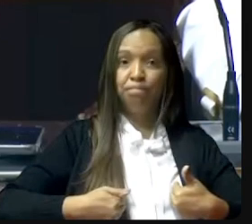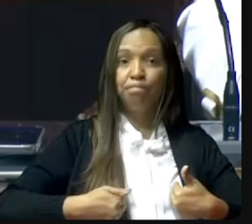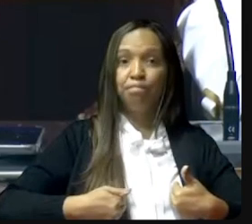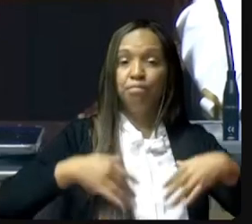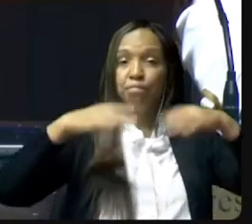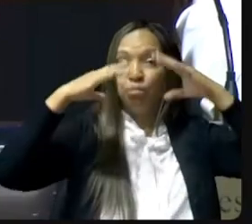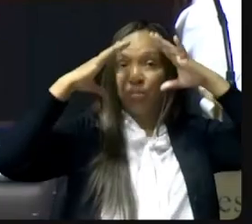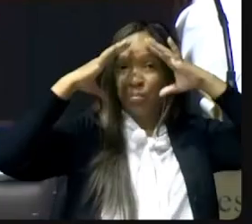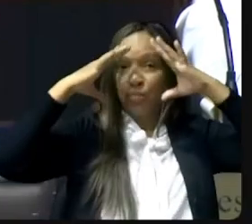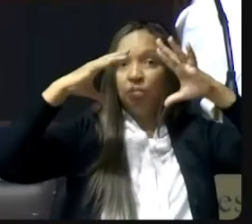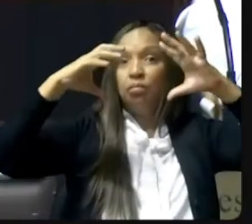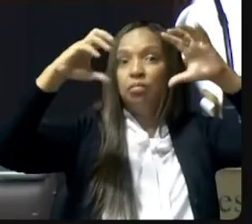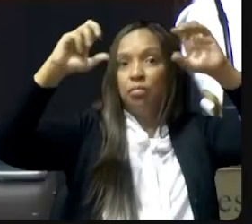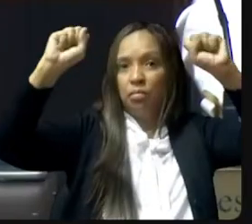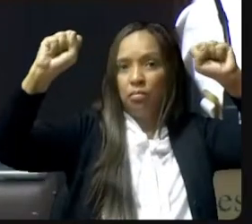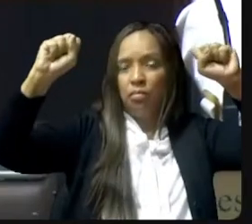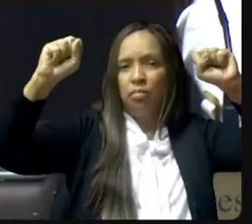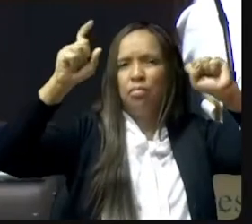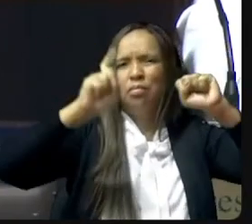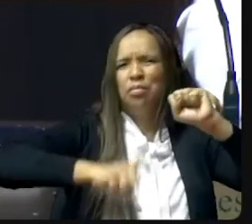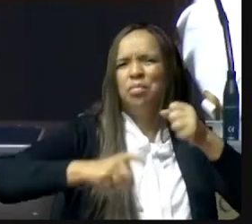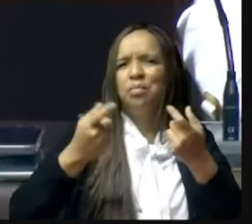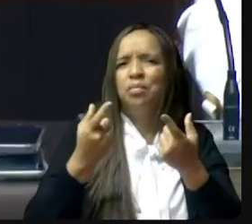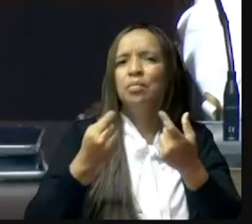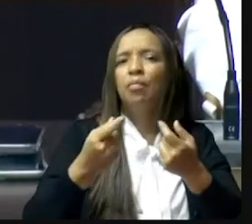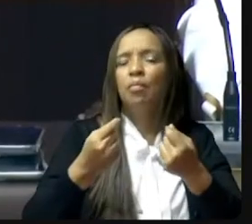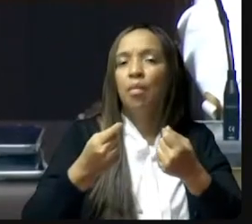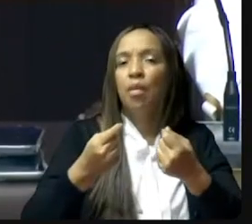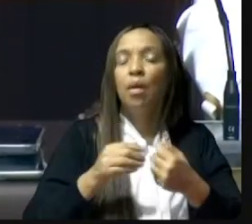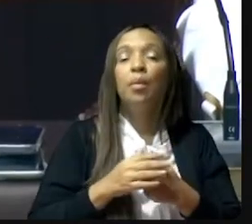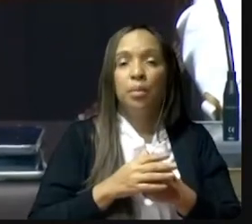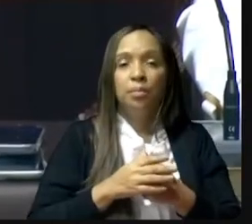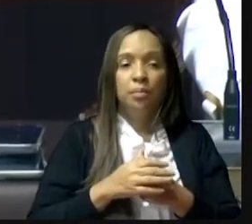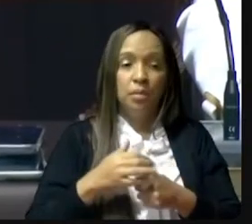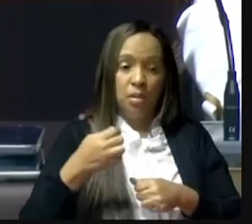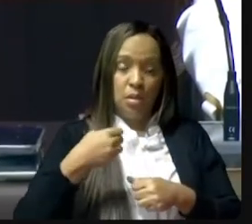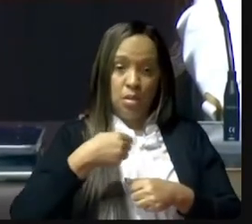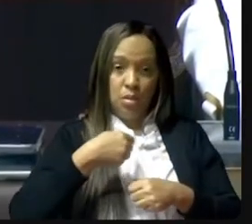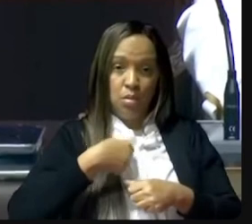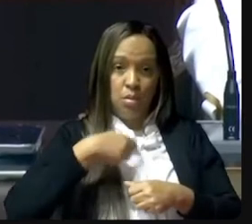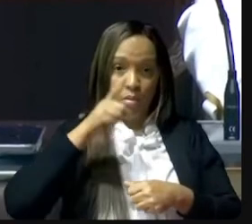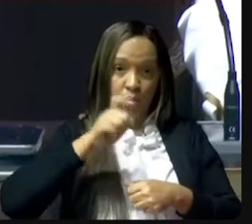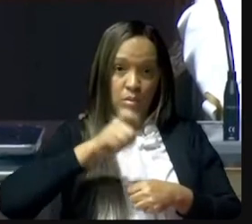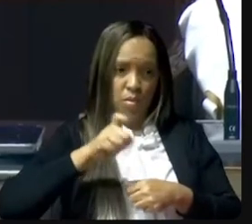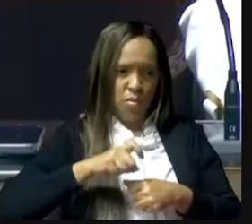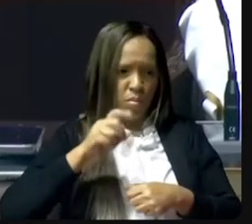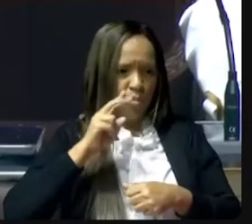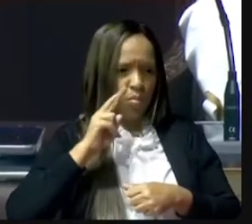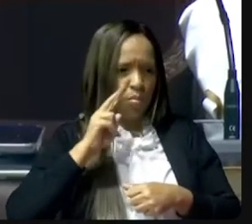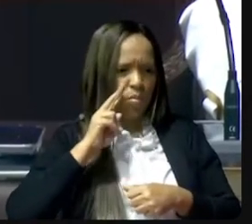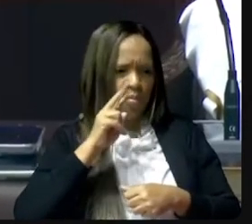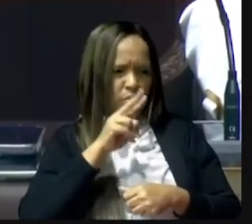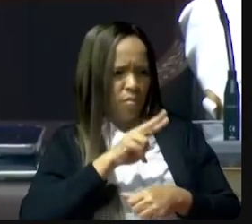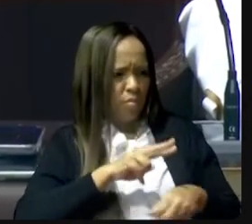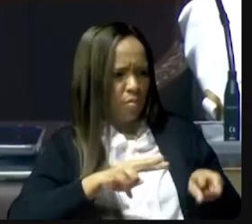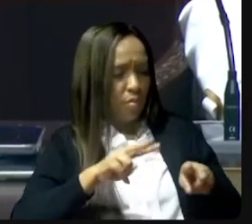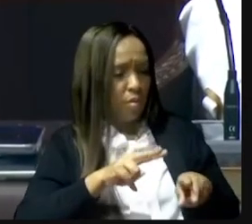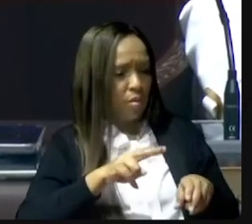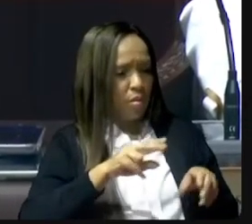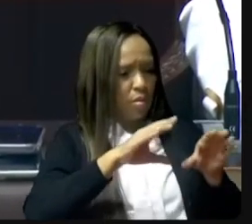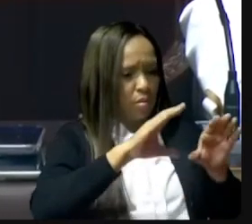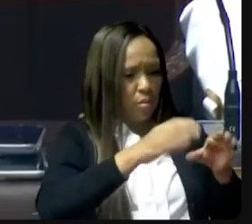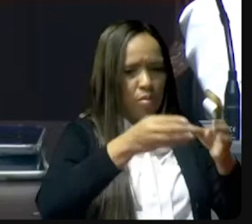trabajos que ustedes desarrollan nosotros Tratamos de coordinar con las